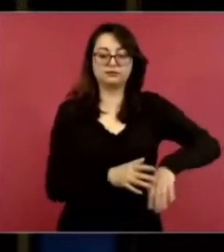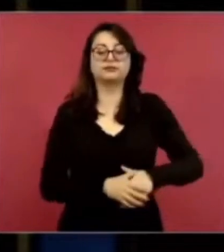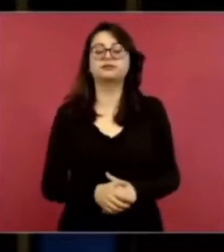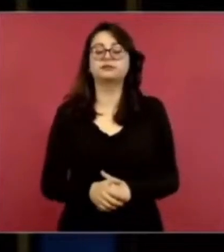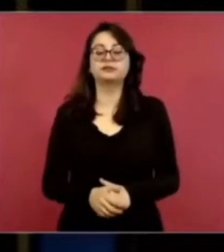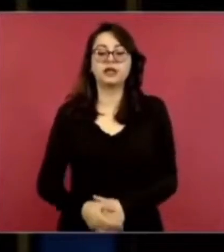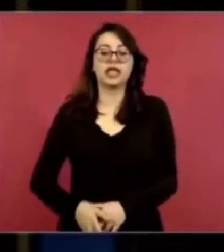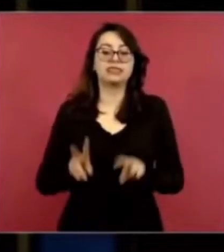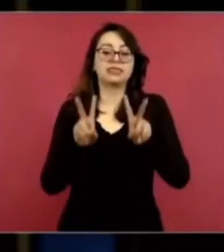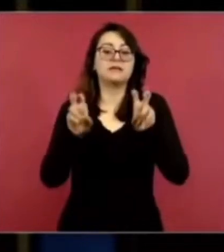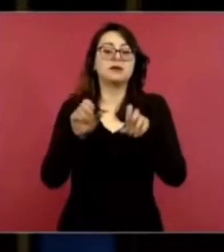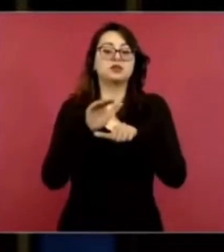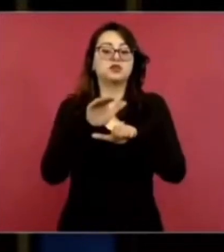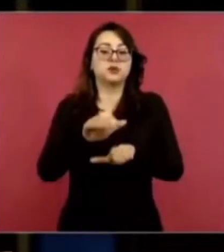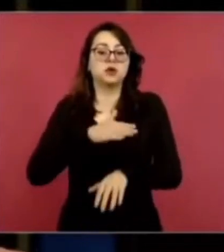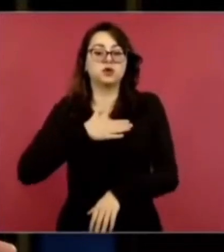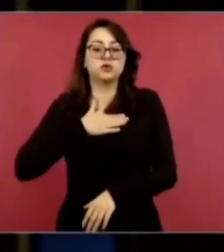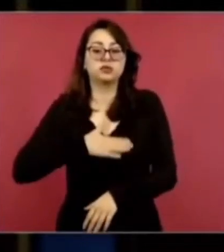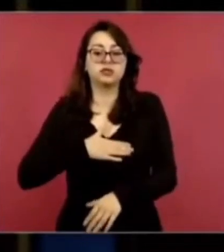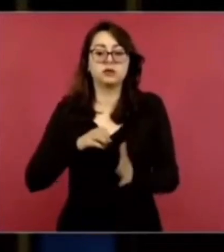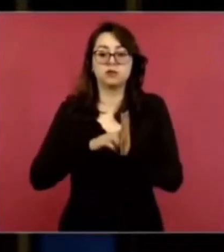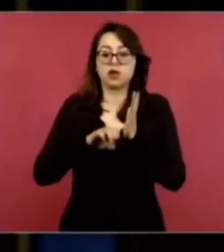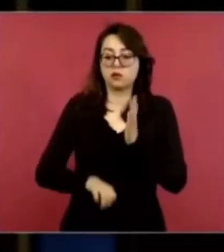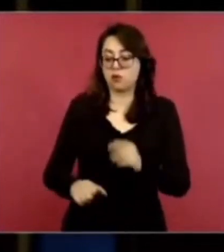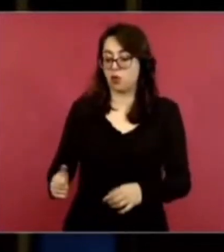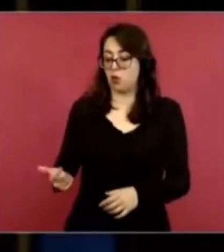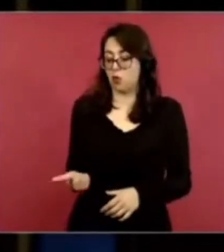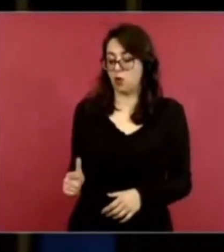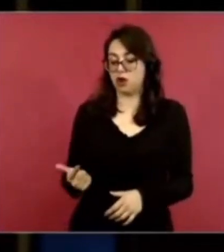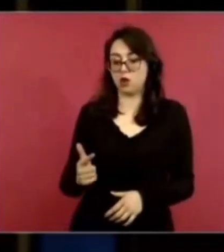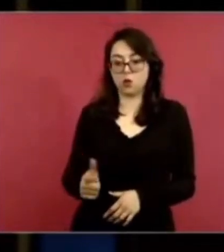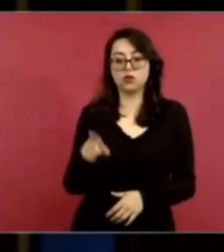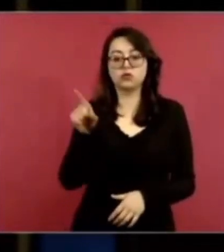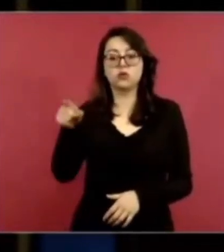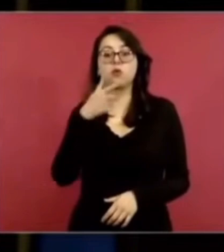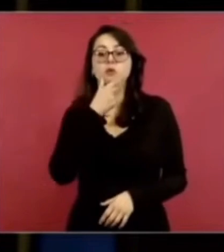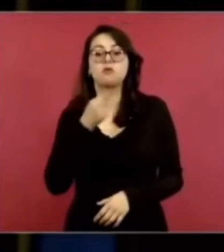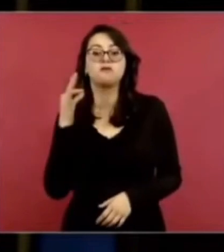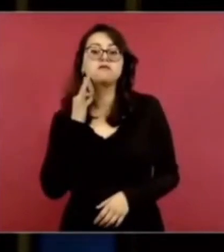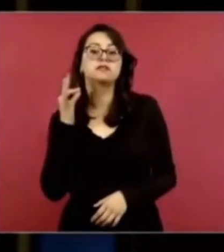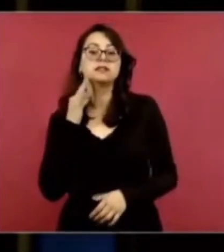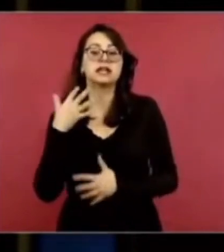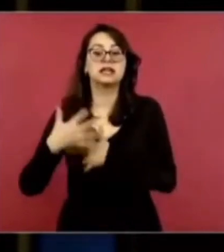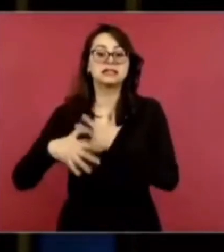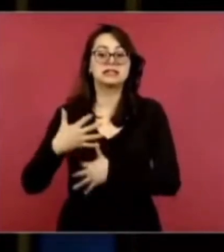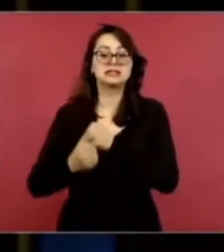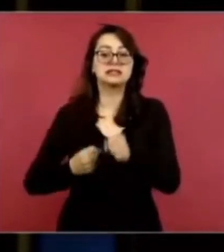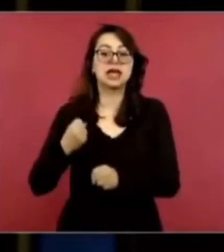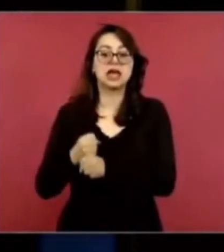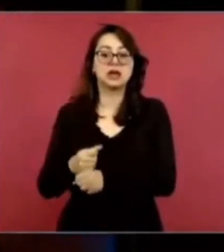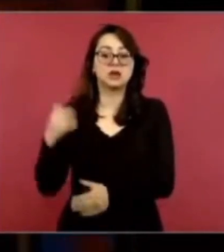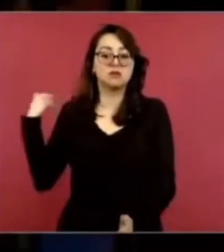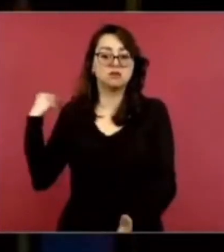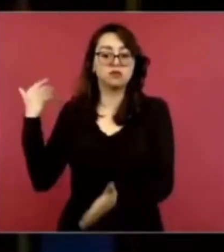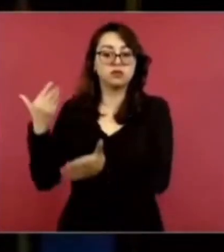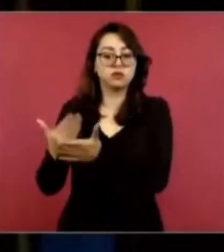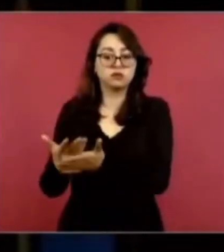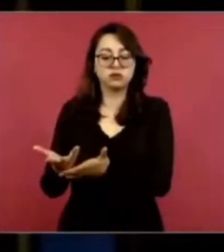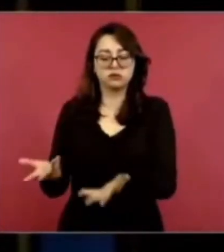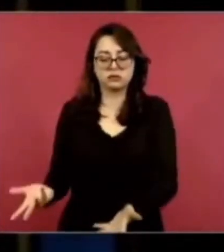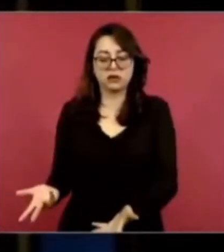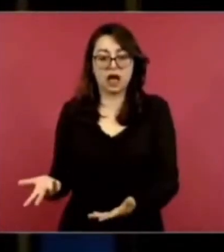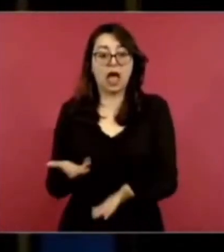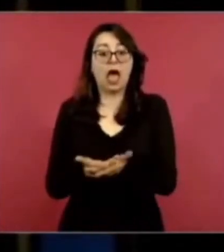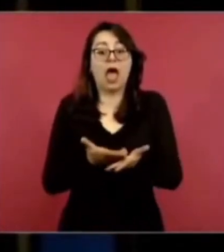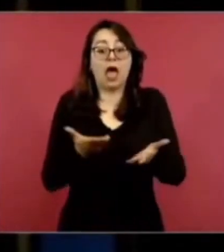años. En el caso de la Ciudad de México, está por darse la designación de Ernestina Godoy. Usted la conoce en alguna